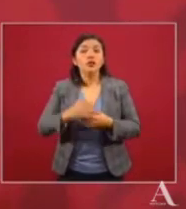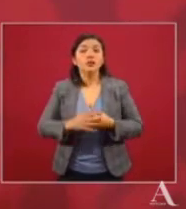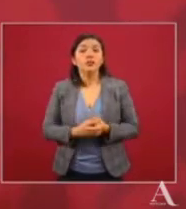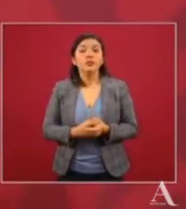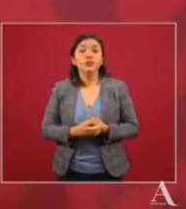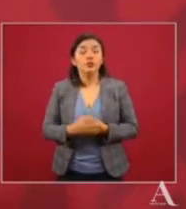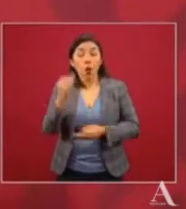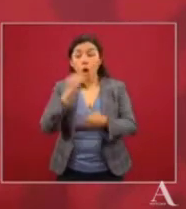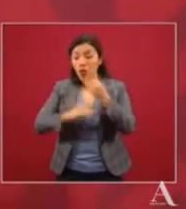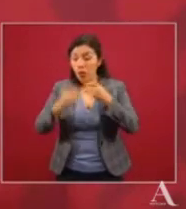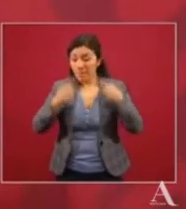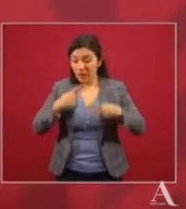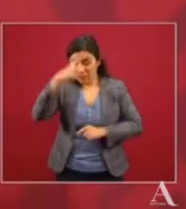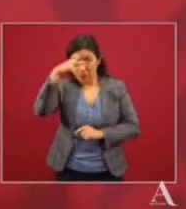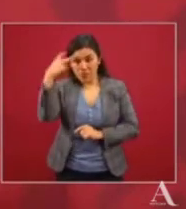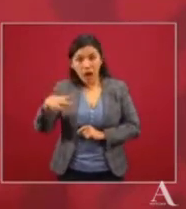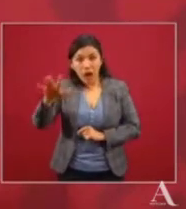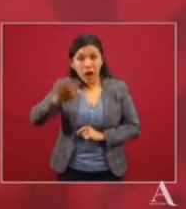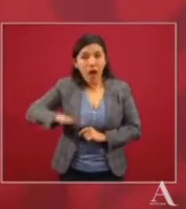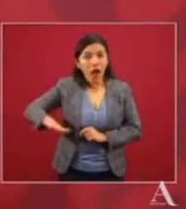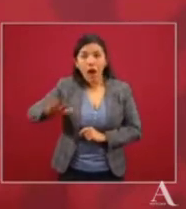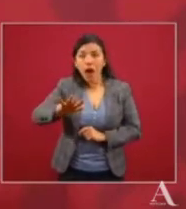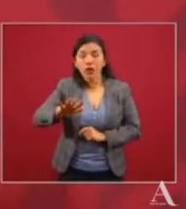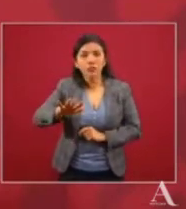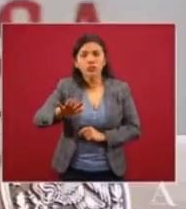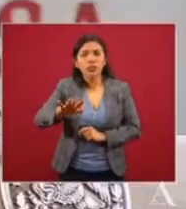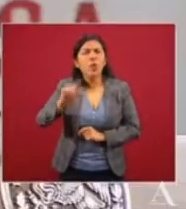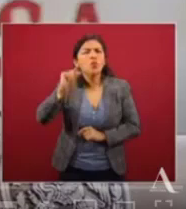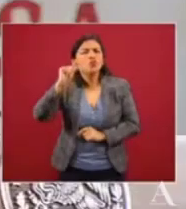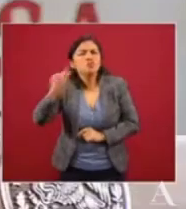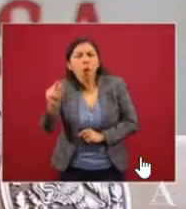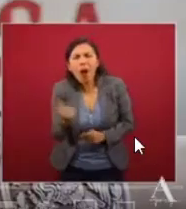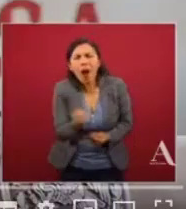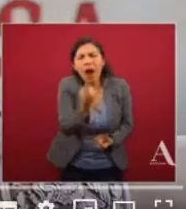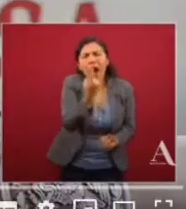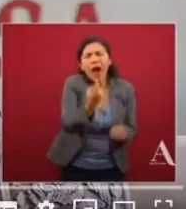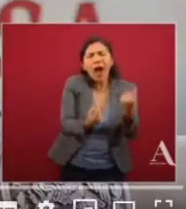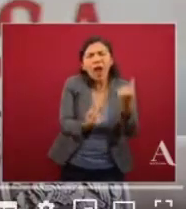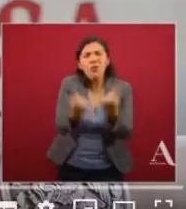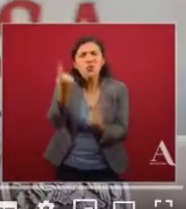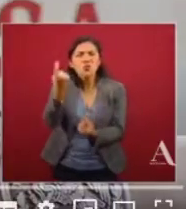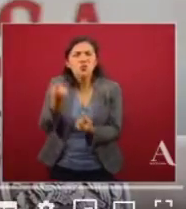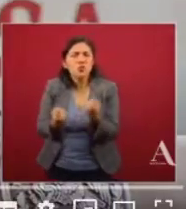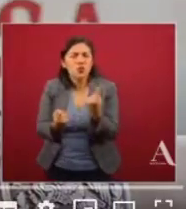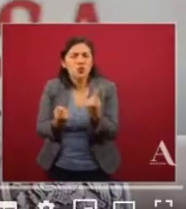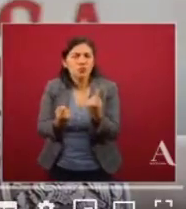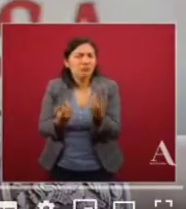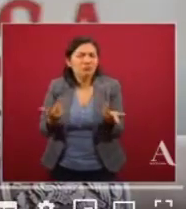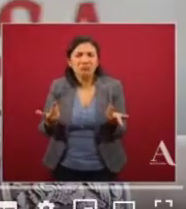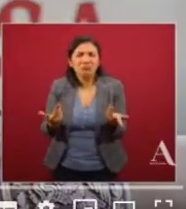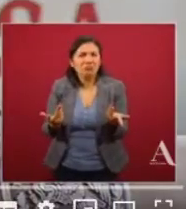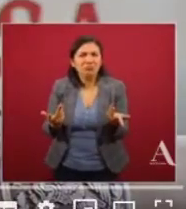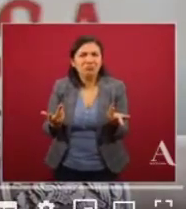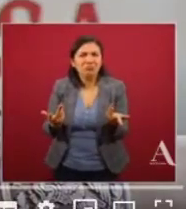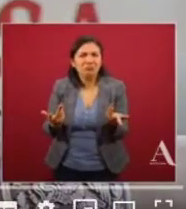y el pueblo de méxico sino en una minoría y esto no tiene nada que ver